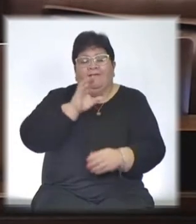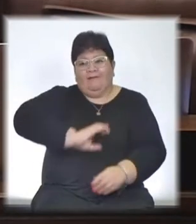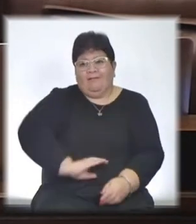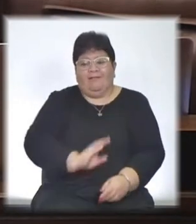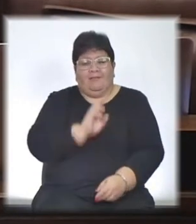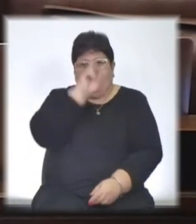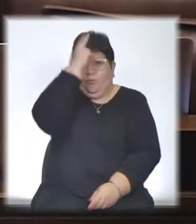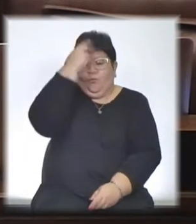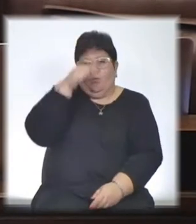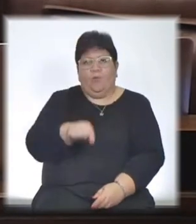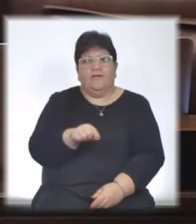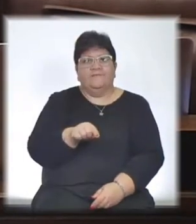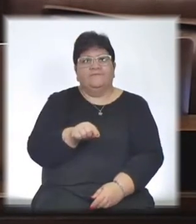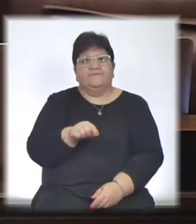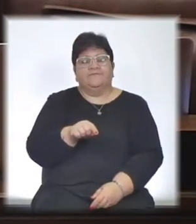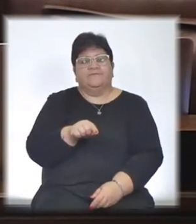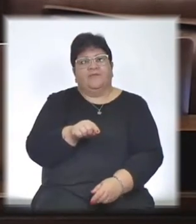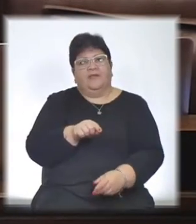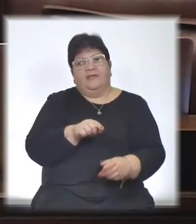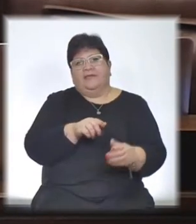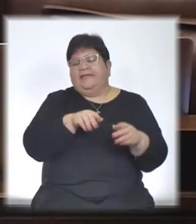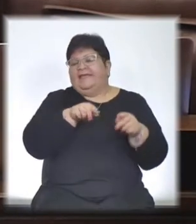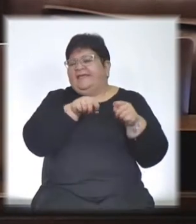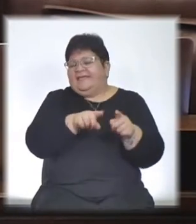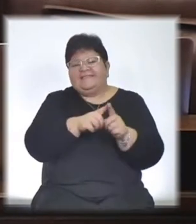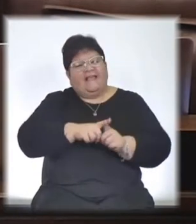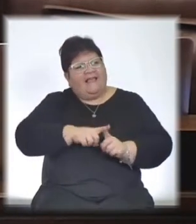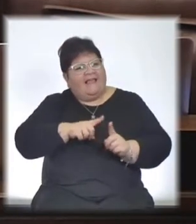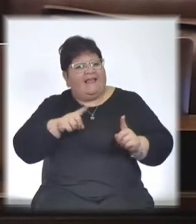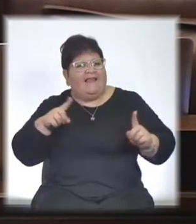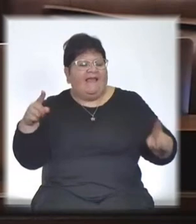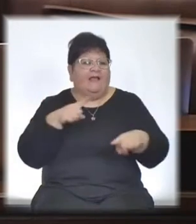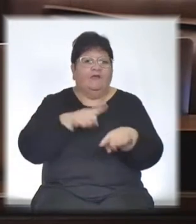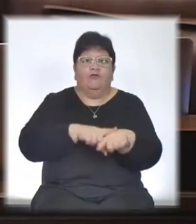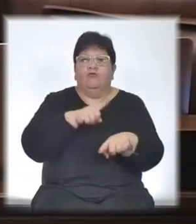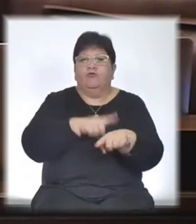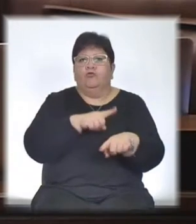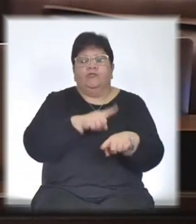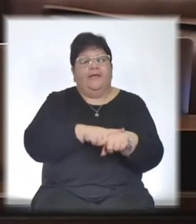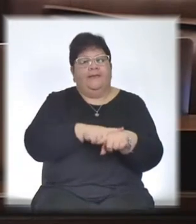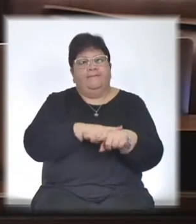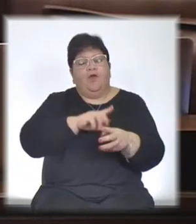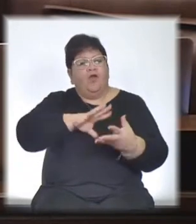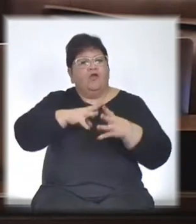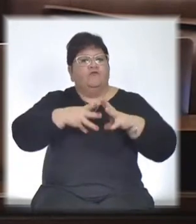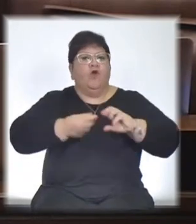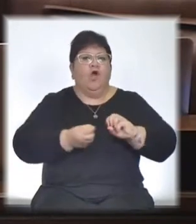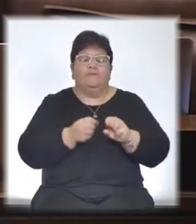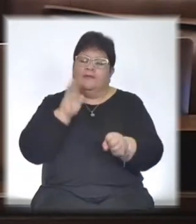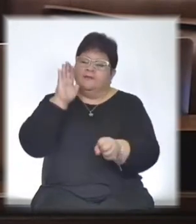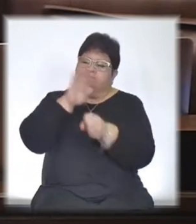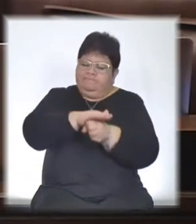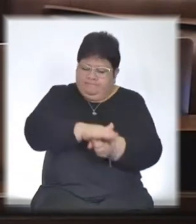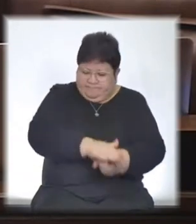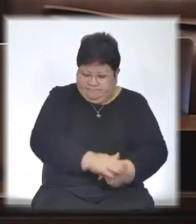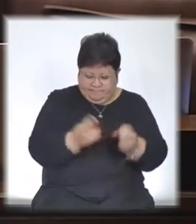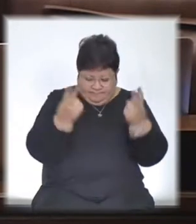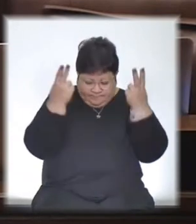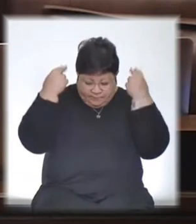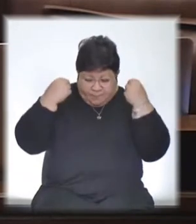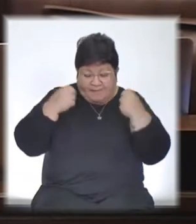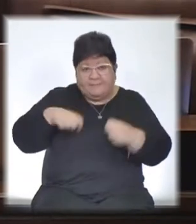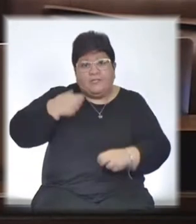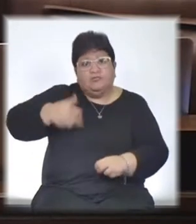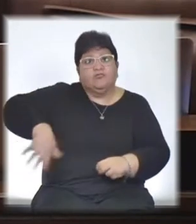masiva, generalizada y en largos tiempos fue la estrategia represiva privilegiada para lograr el sometimiento social. Estrategia asociada